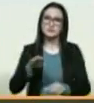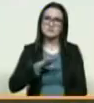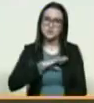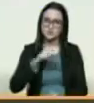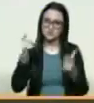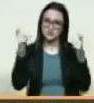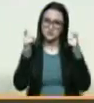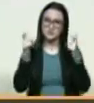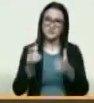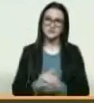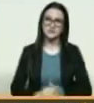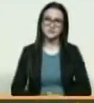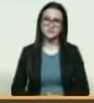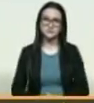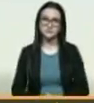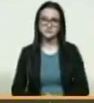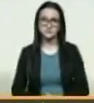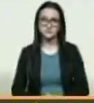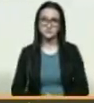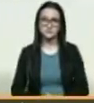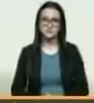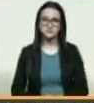Hugo Chávez,